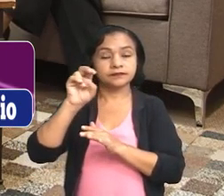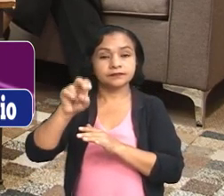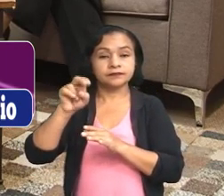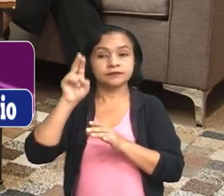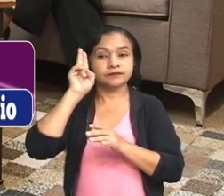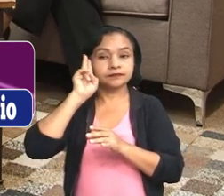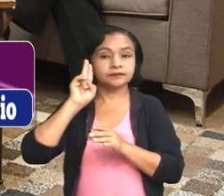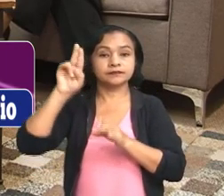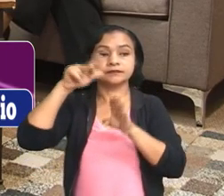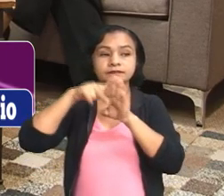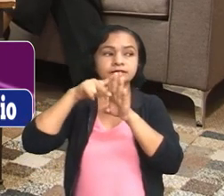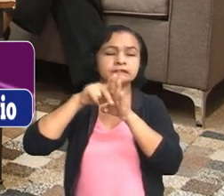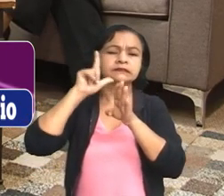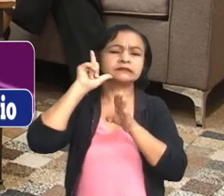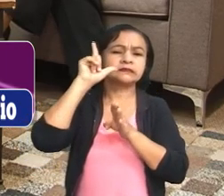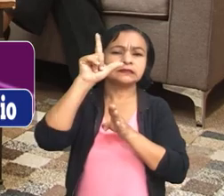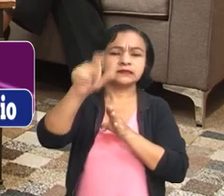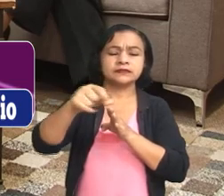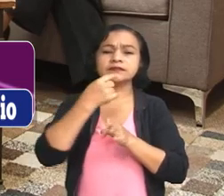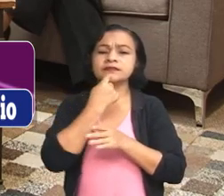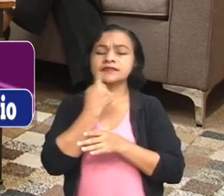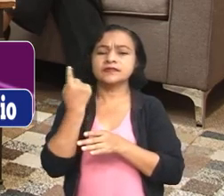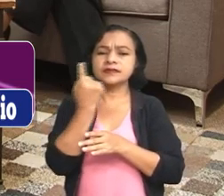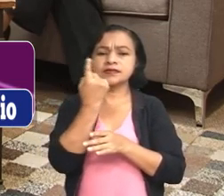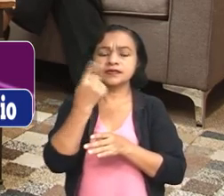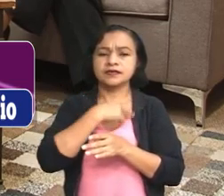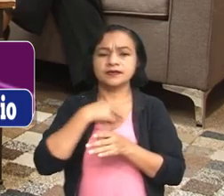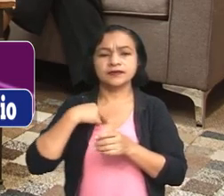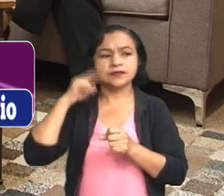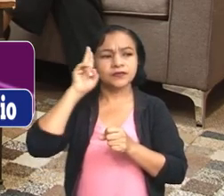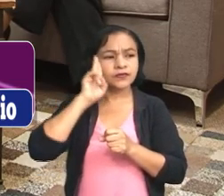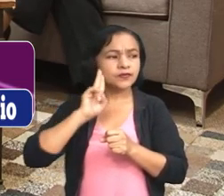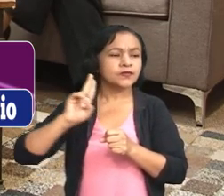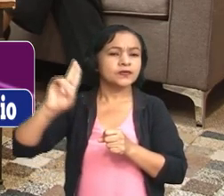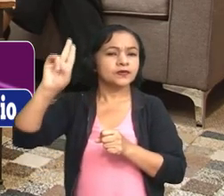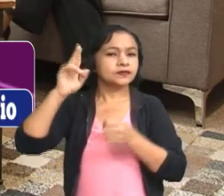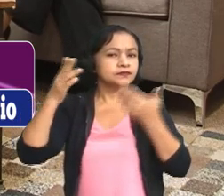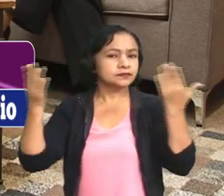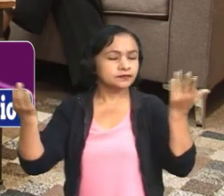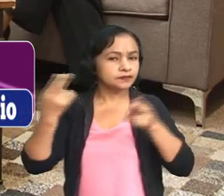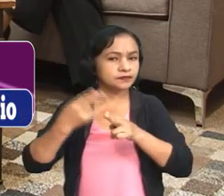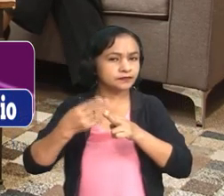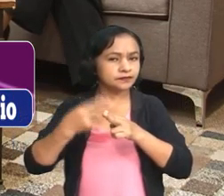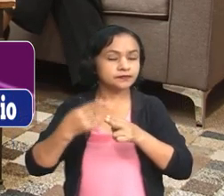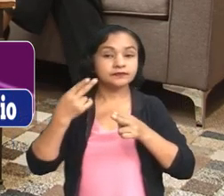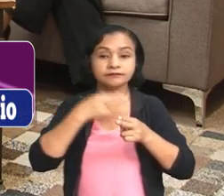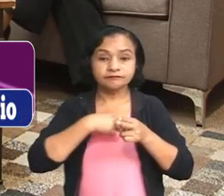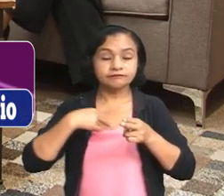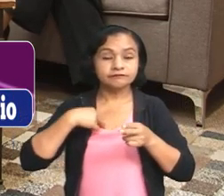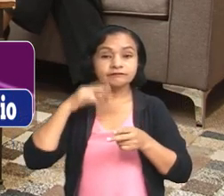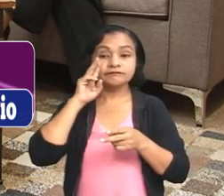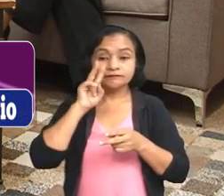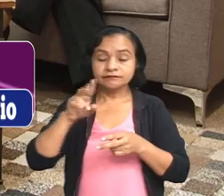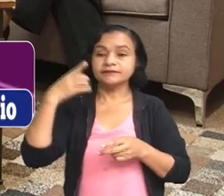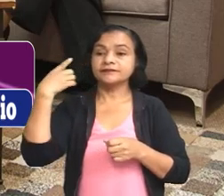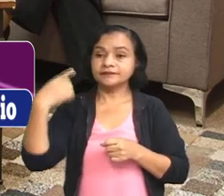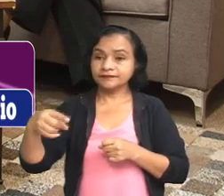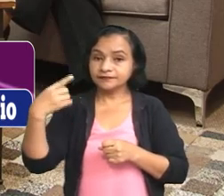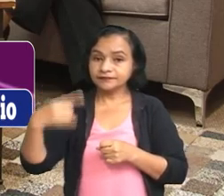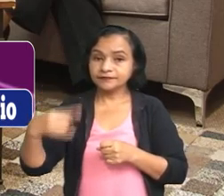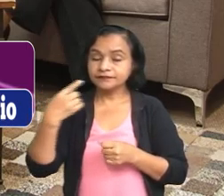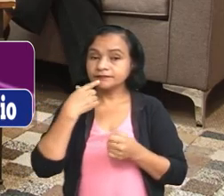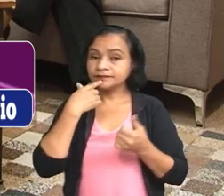Campo. Sí. Esos chavalos, ¿quién se iba a creer la Universidad en el Campo? No es de nombre, es de hecho y de derecho. ¿Verdad?